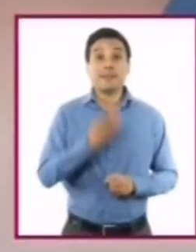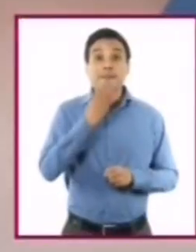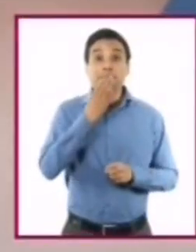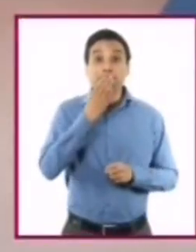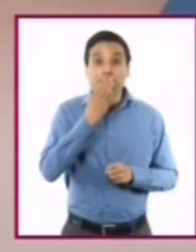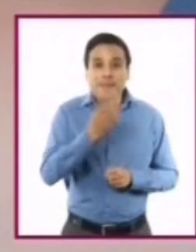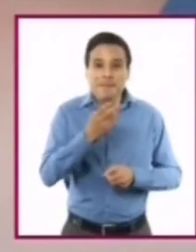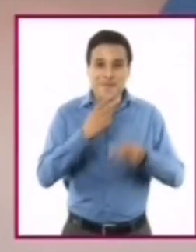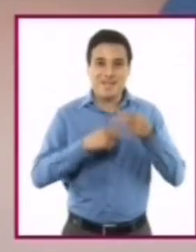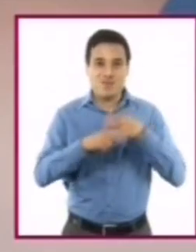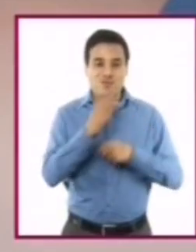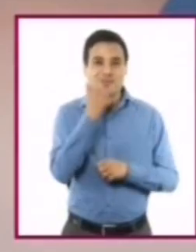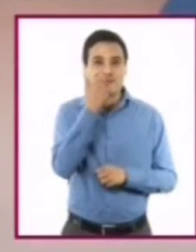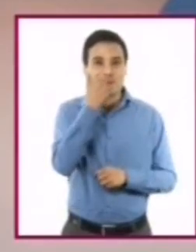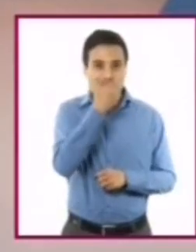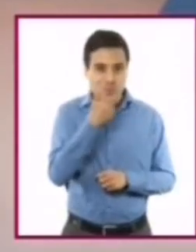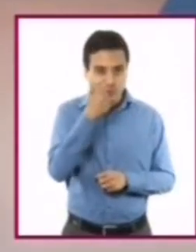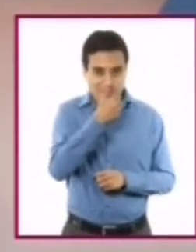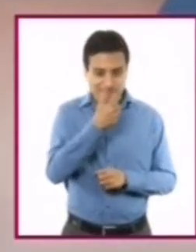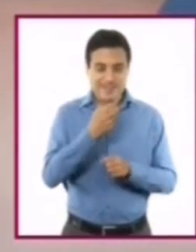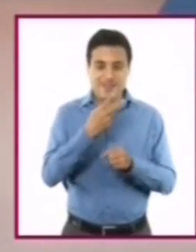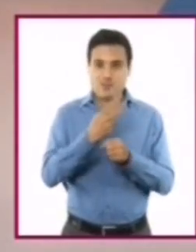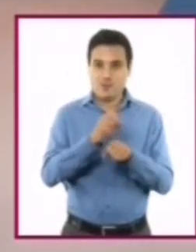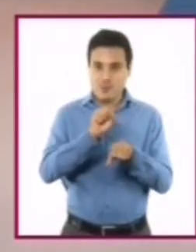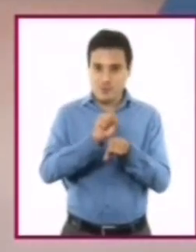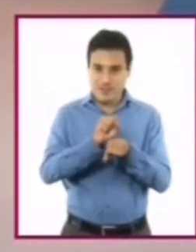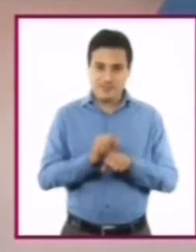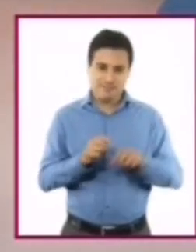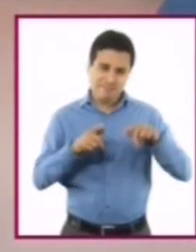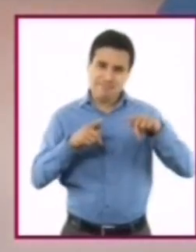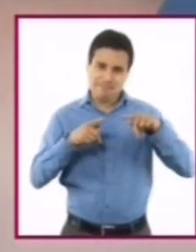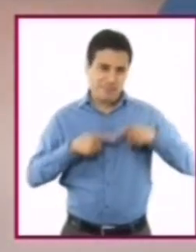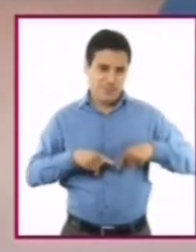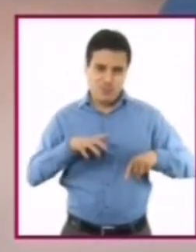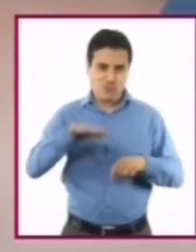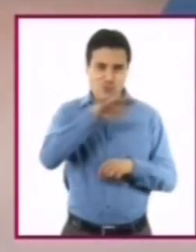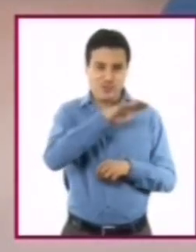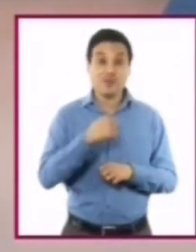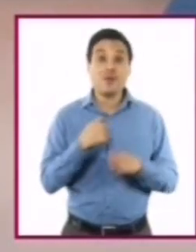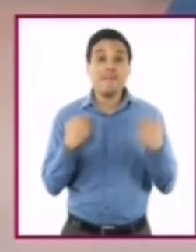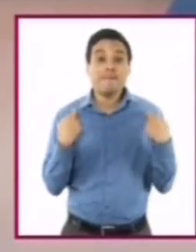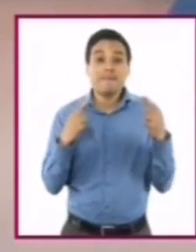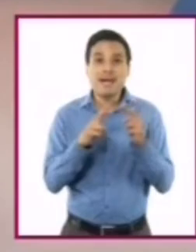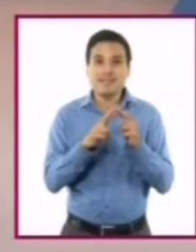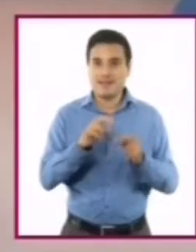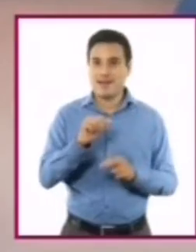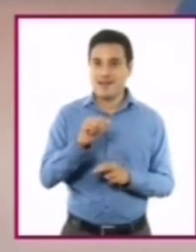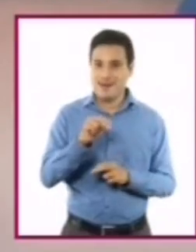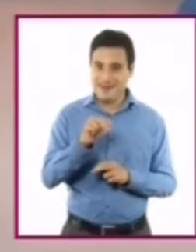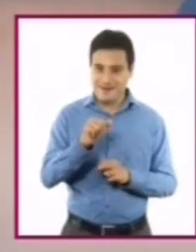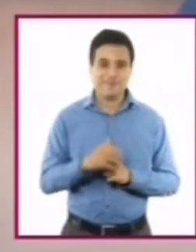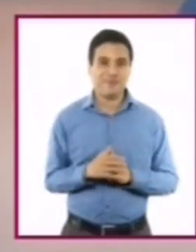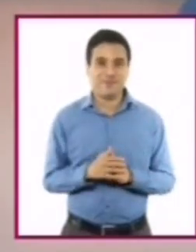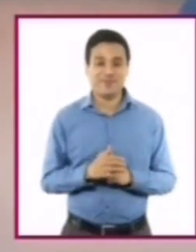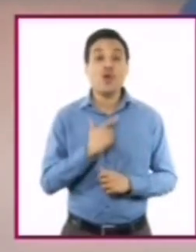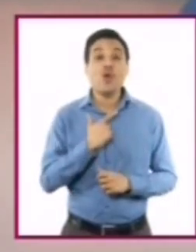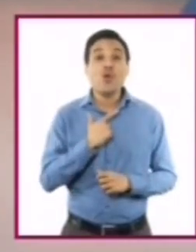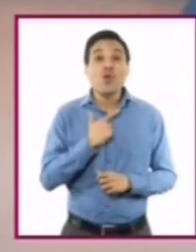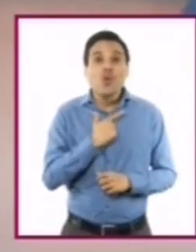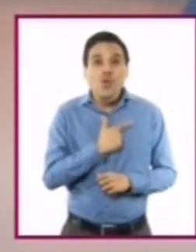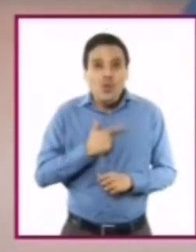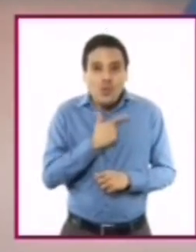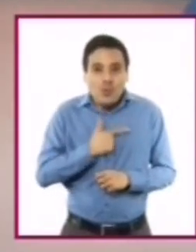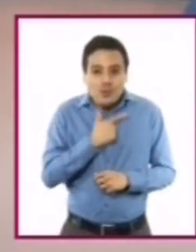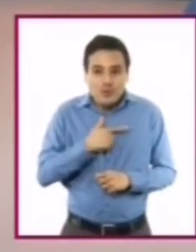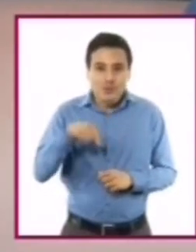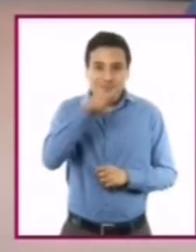Bienvenidas y bienvenidos estudiantes de segundo de secundaria y público en general. Soy la maestra Ana Belén Zabaleta Ramos. Es un gusto que nos acompañe